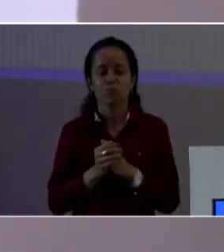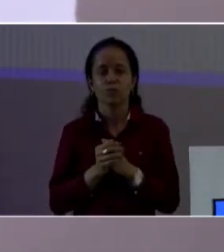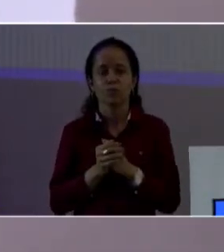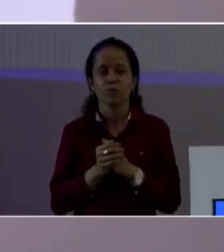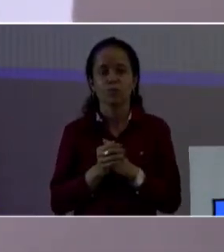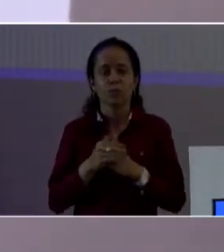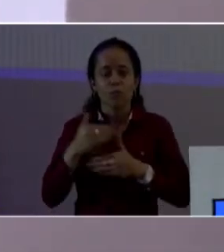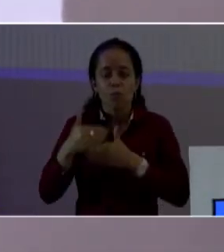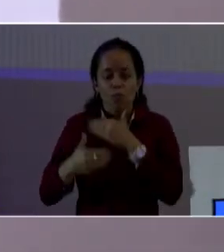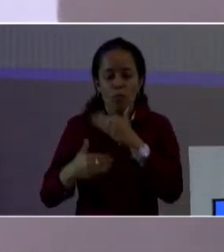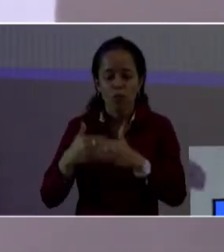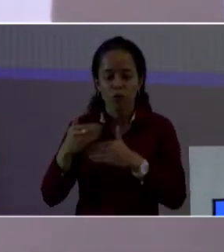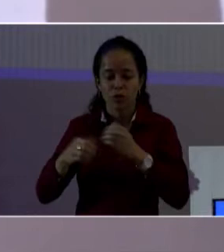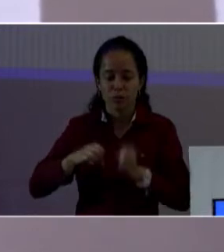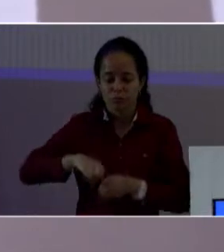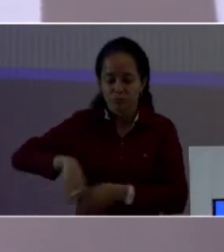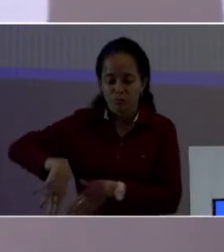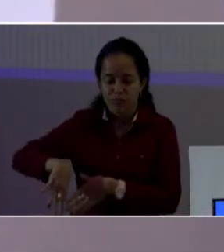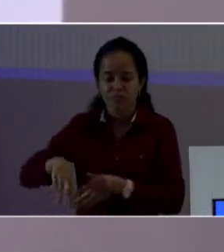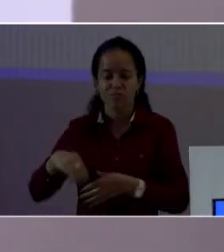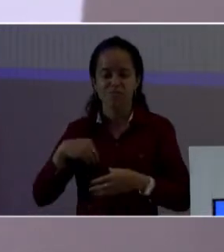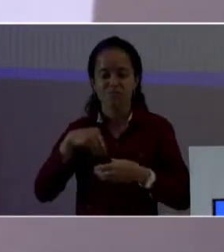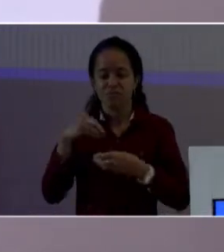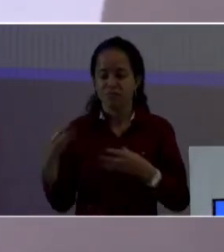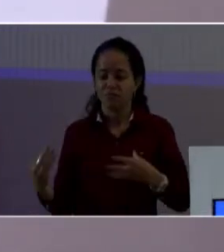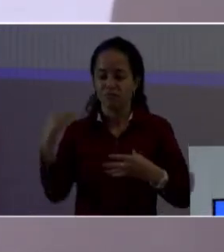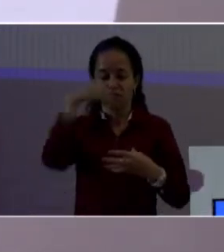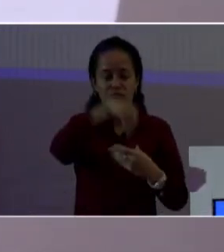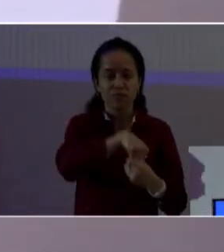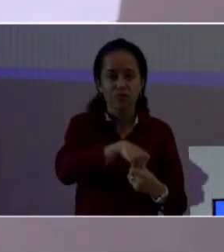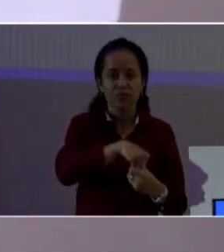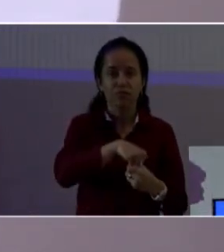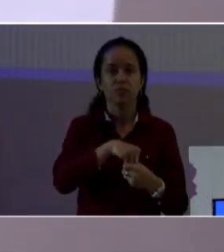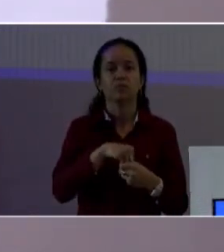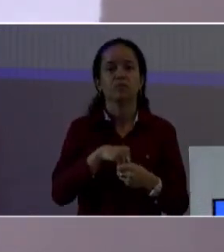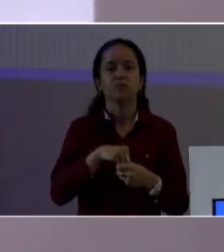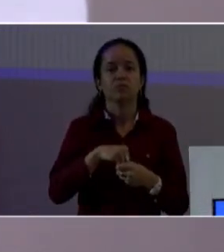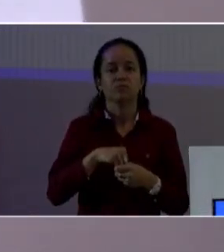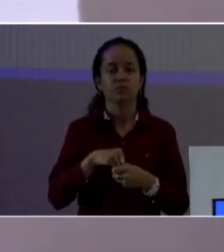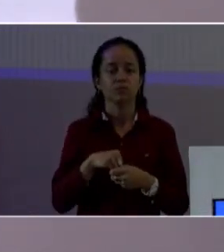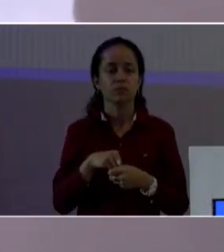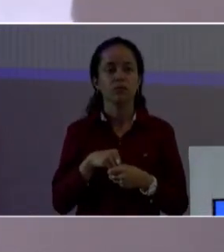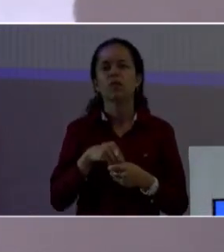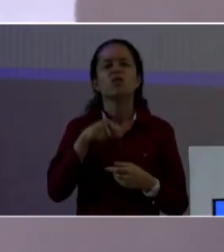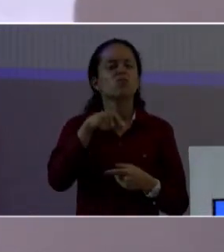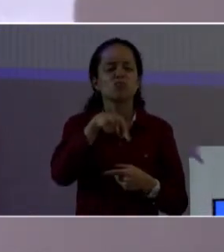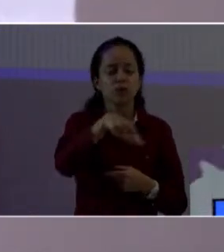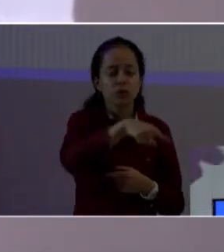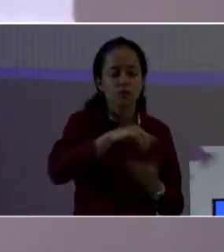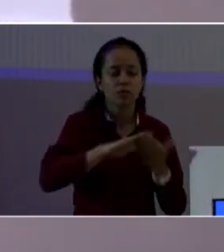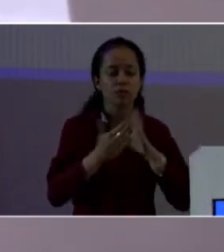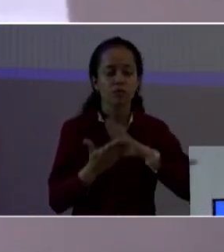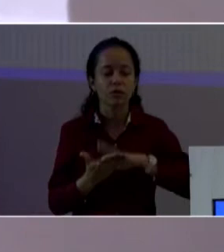un proceso de desarme, desmovilización y reintegración o de reincorporación, porque son comunidades que han estado